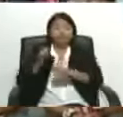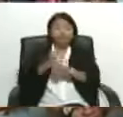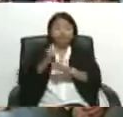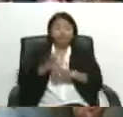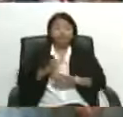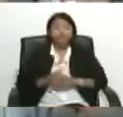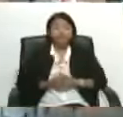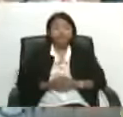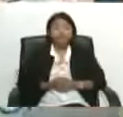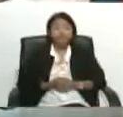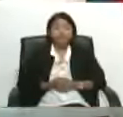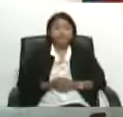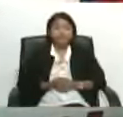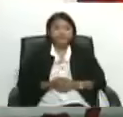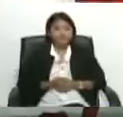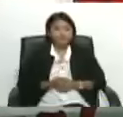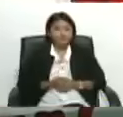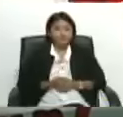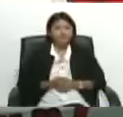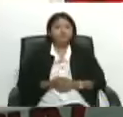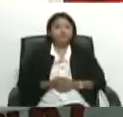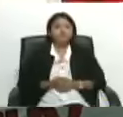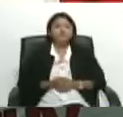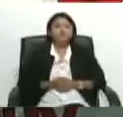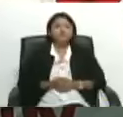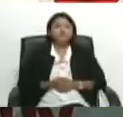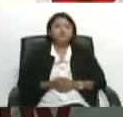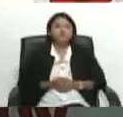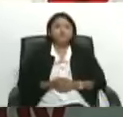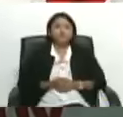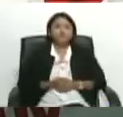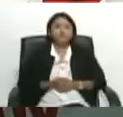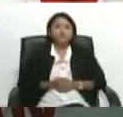hermano, son los, ¿cómo se llama?